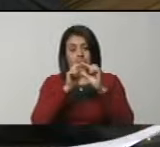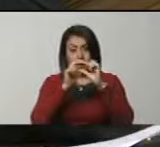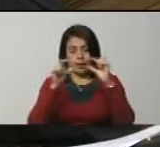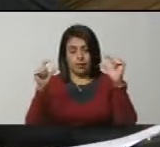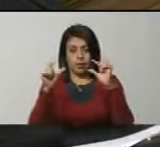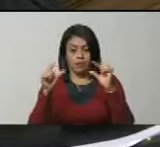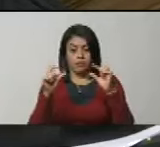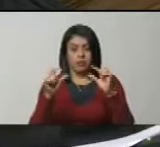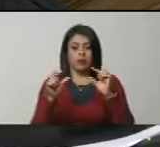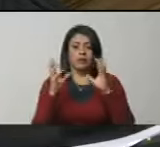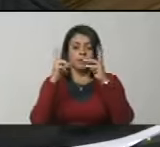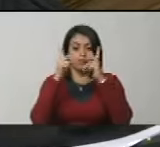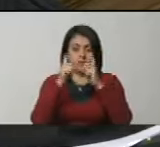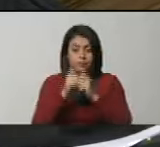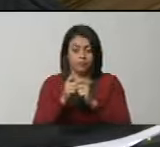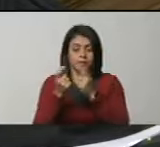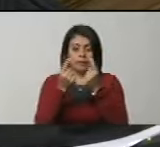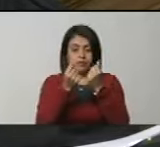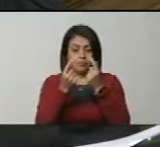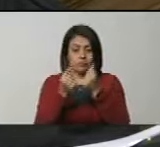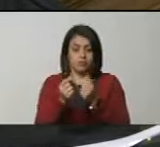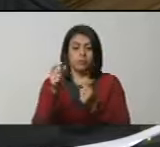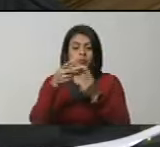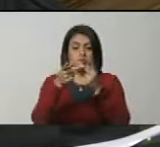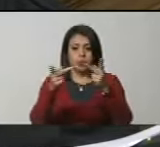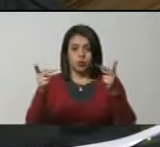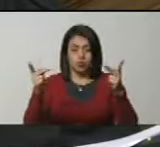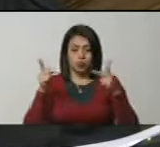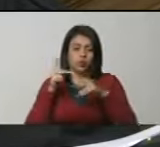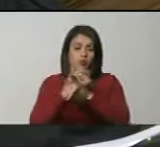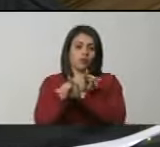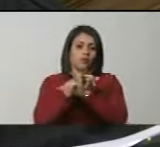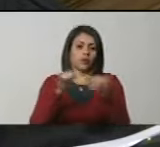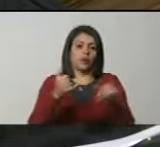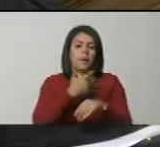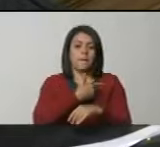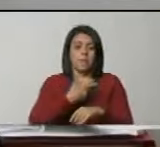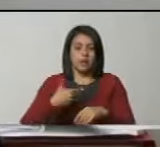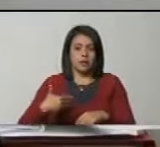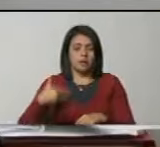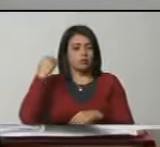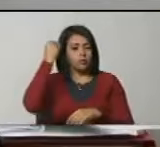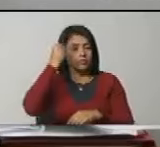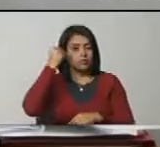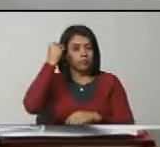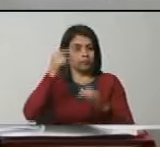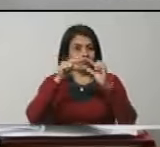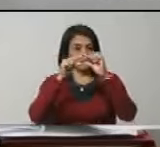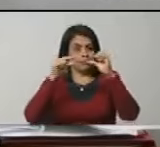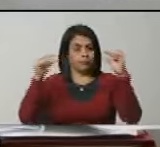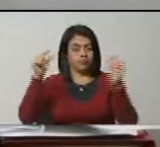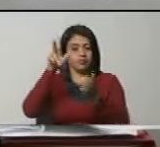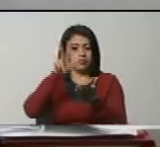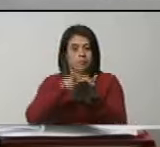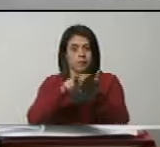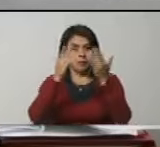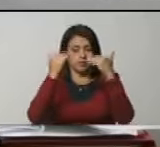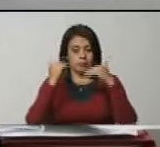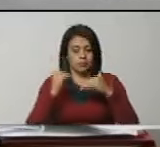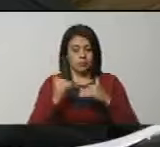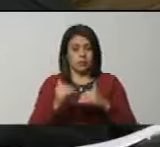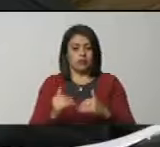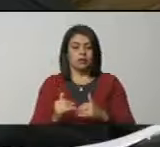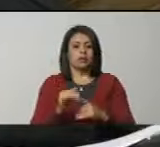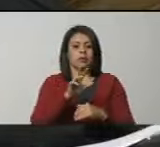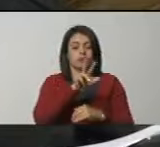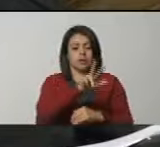Epígrafe. Administración financiera del sector público. Es todo, ciudadano presidente. En consideración el epígrafe. Aprobado. Siguiente.